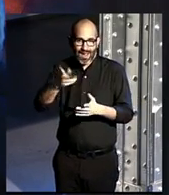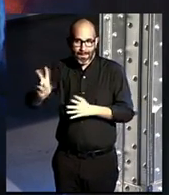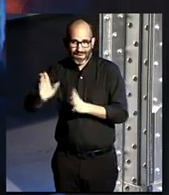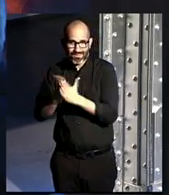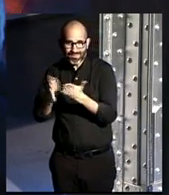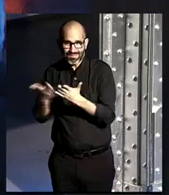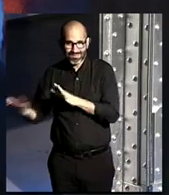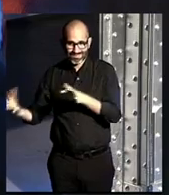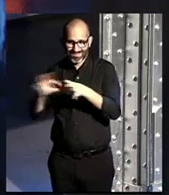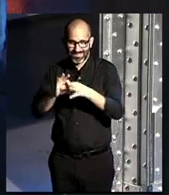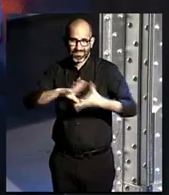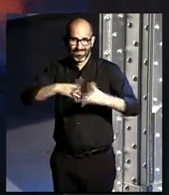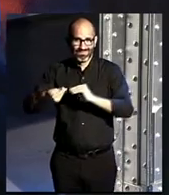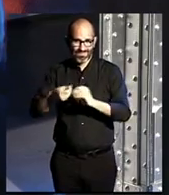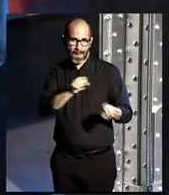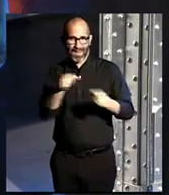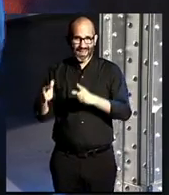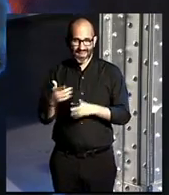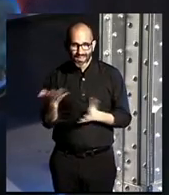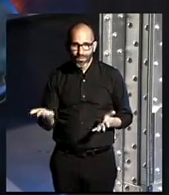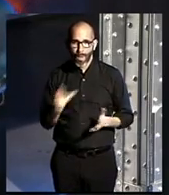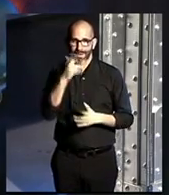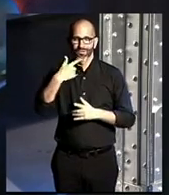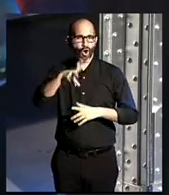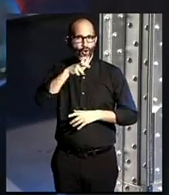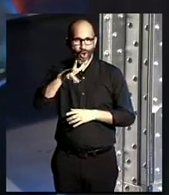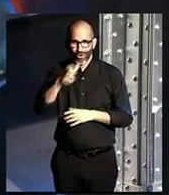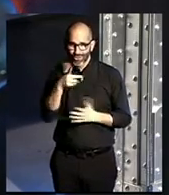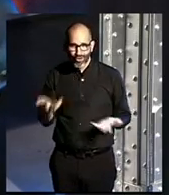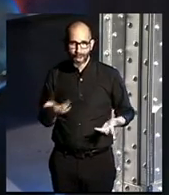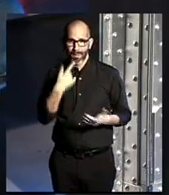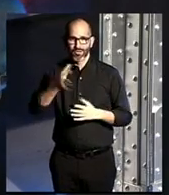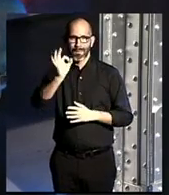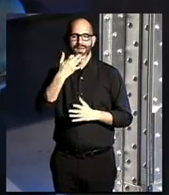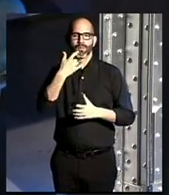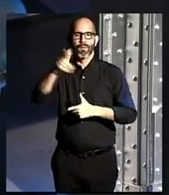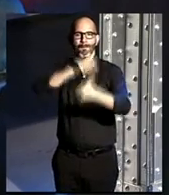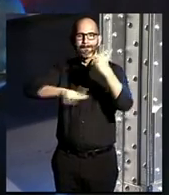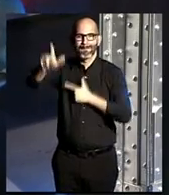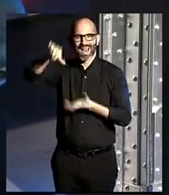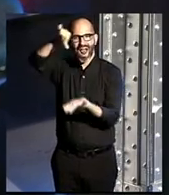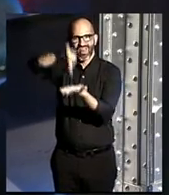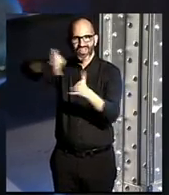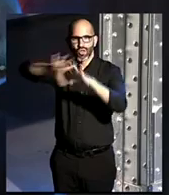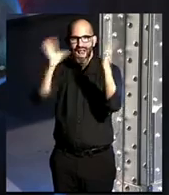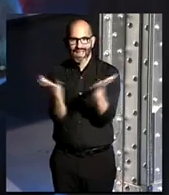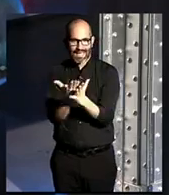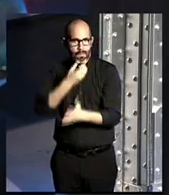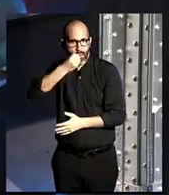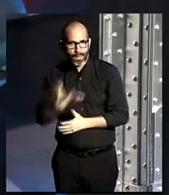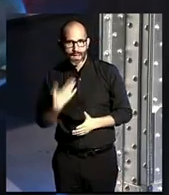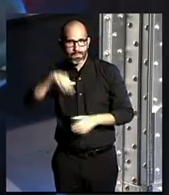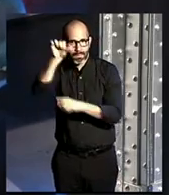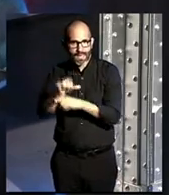y interpretación después de te esa- hacen una Eso cosa sí, horrorosa. por Ese es el problema. supuesto. Es que pueden Menos explotar. Viaje al centro de la Tierra, que está muy bien. El de 58, ¿te Sí. acuerdas?